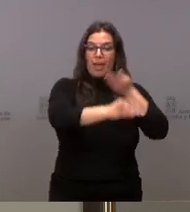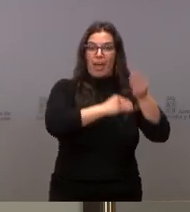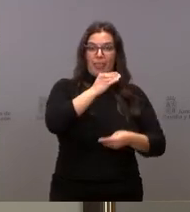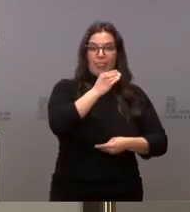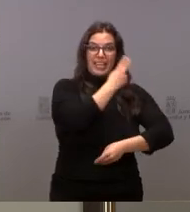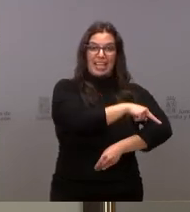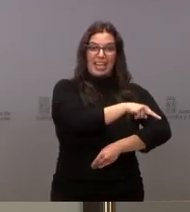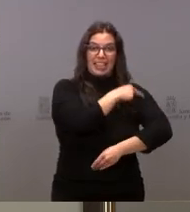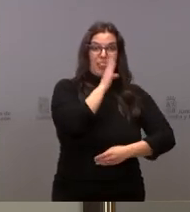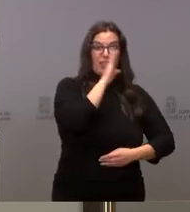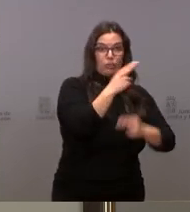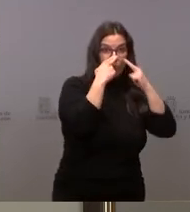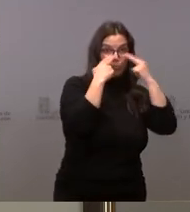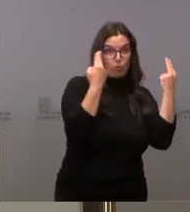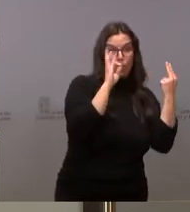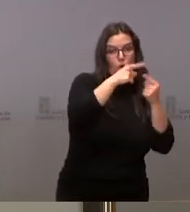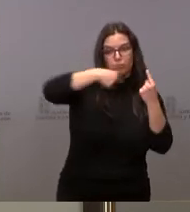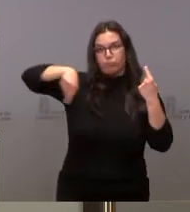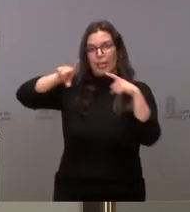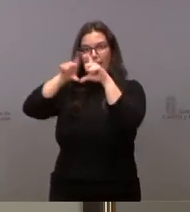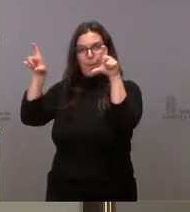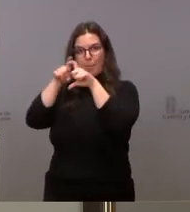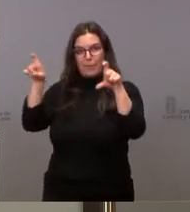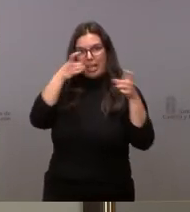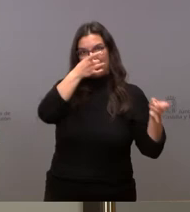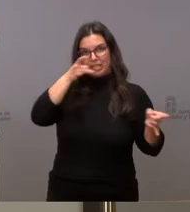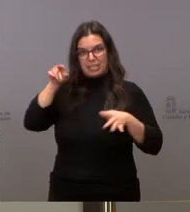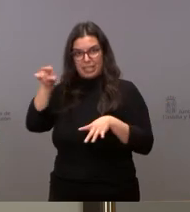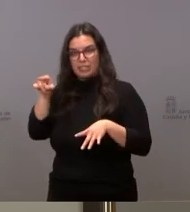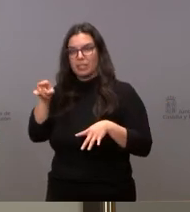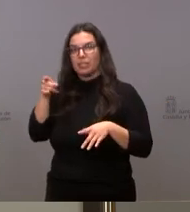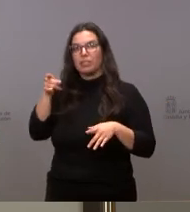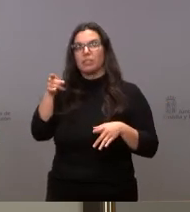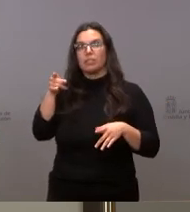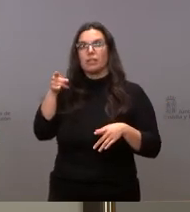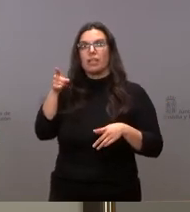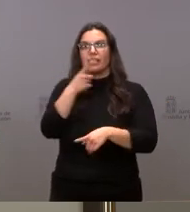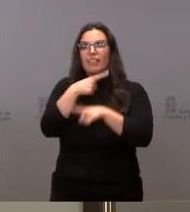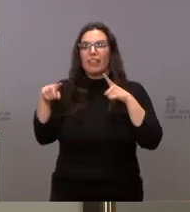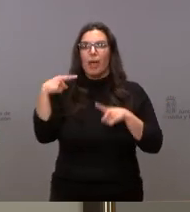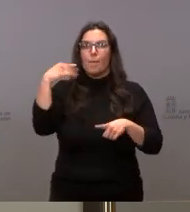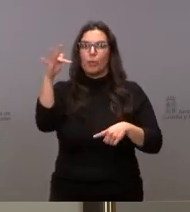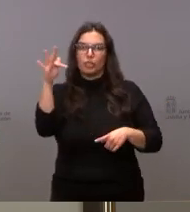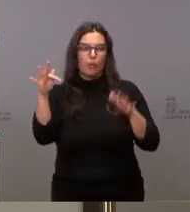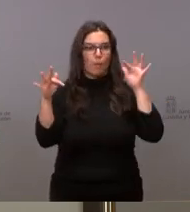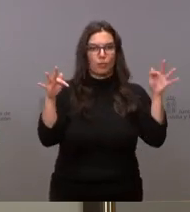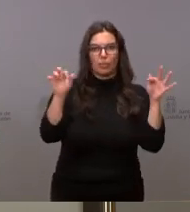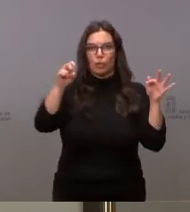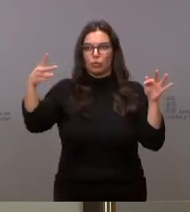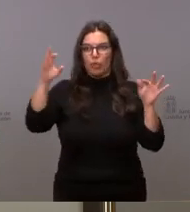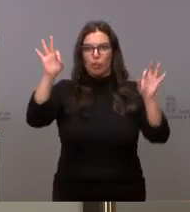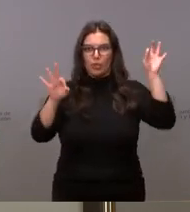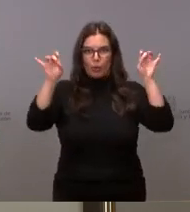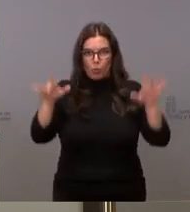tests que está realizando estas empresas si la positividad hay mucha diferencia o es la misma si están satisfechos con